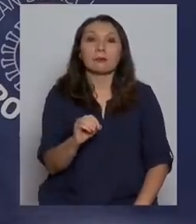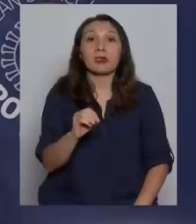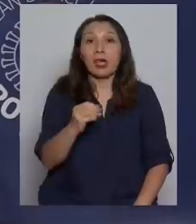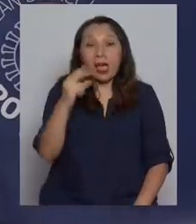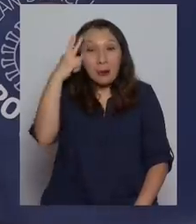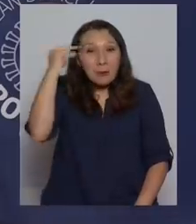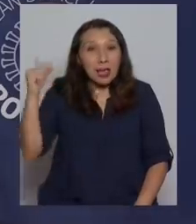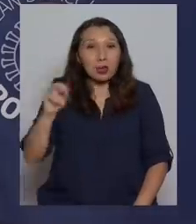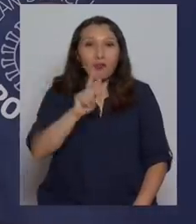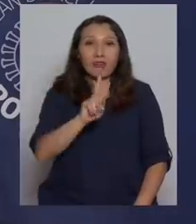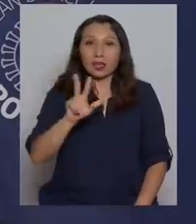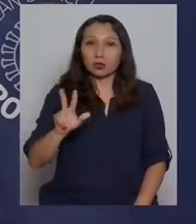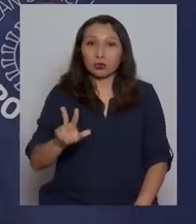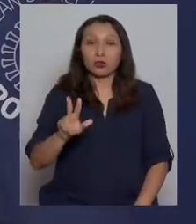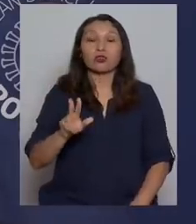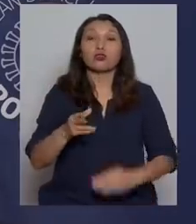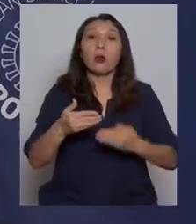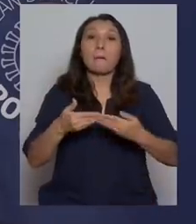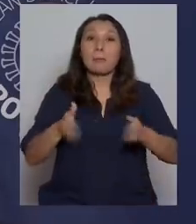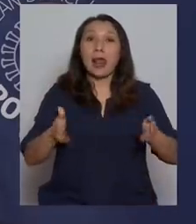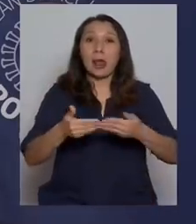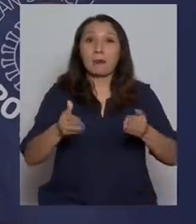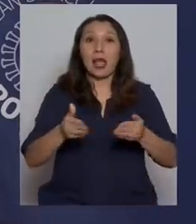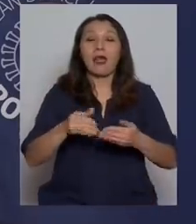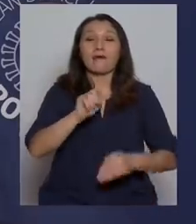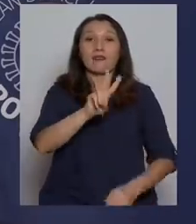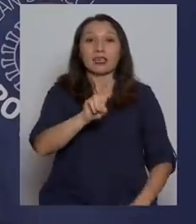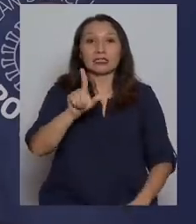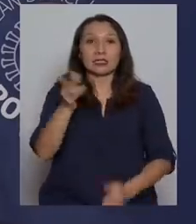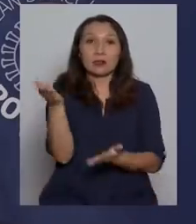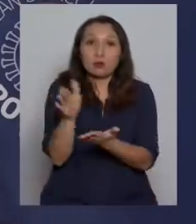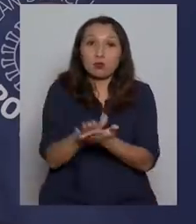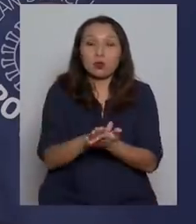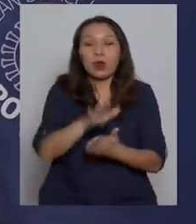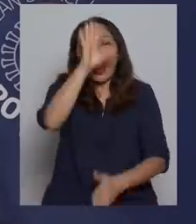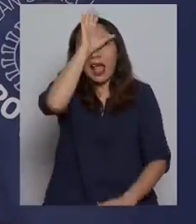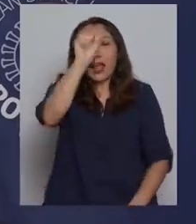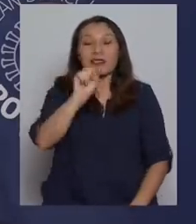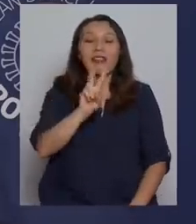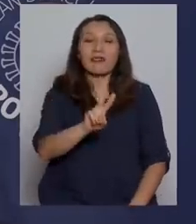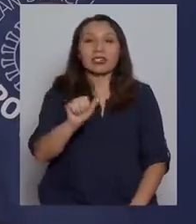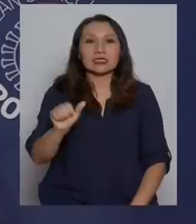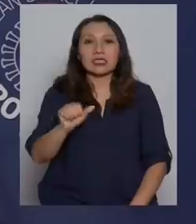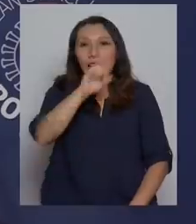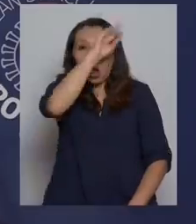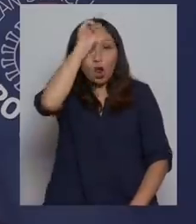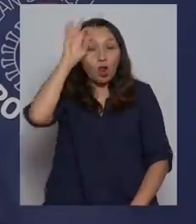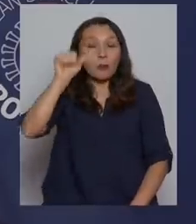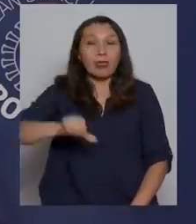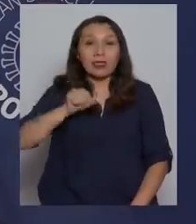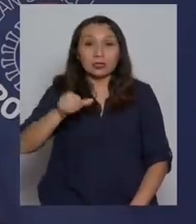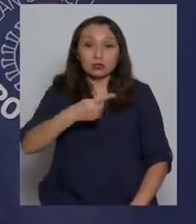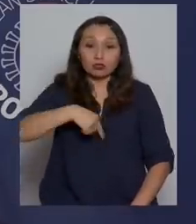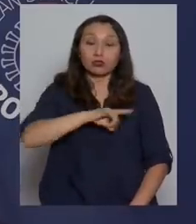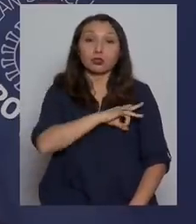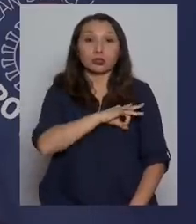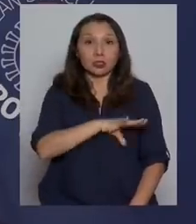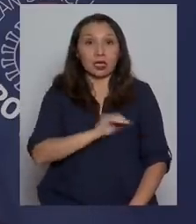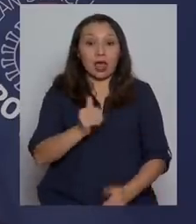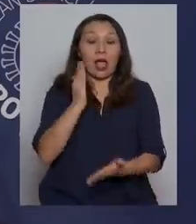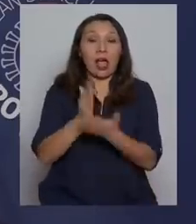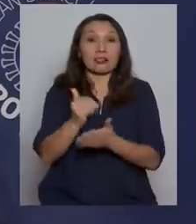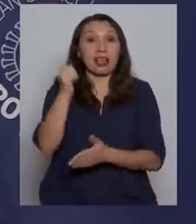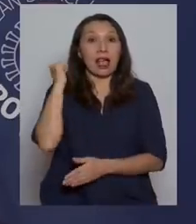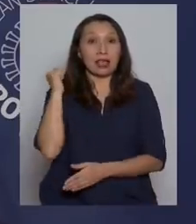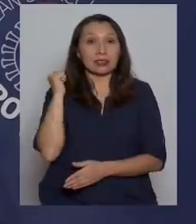México 28, Panamá 27, Argentina 26, Colombia 16 y nosotros hasta el día de